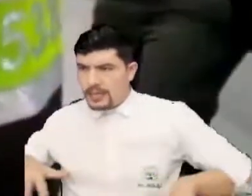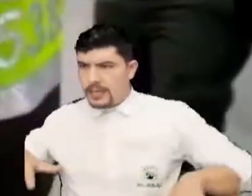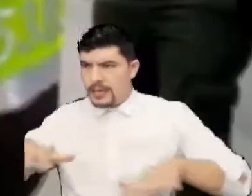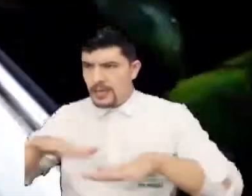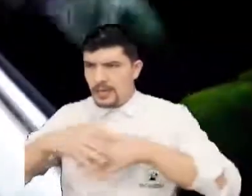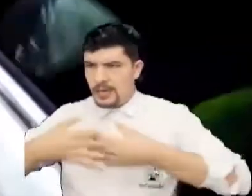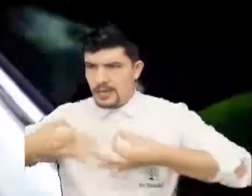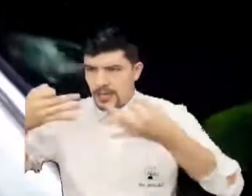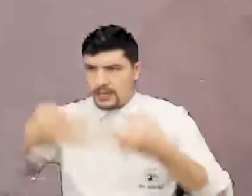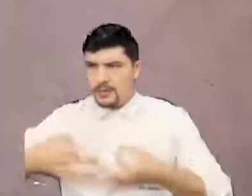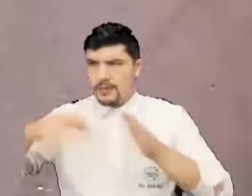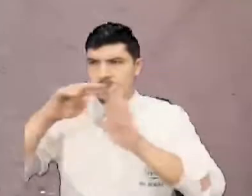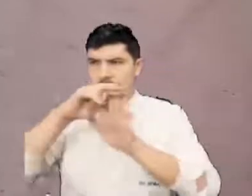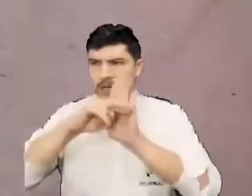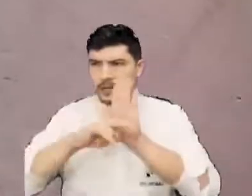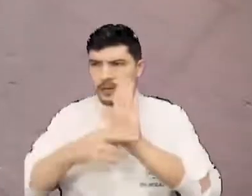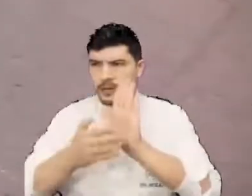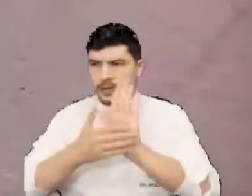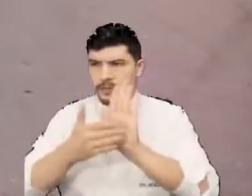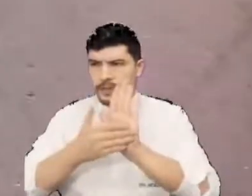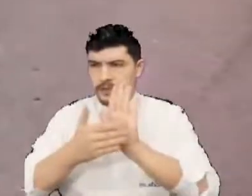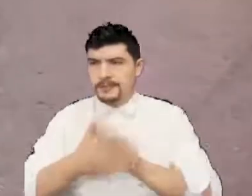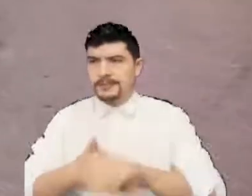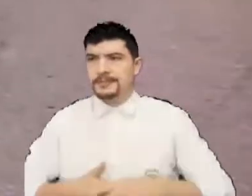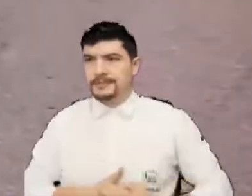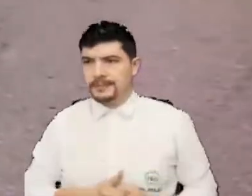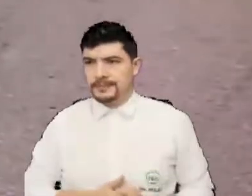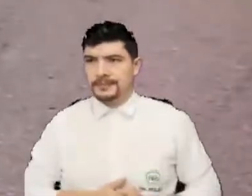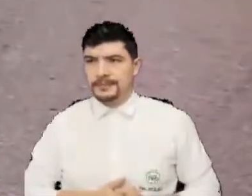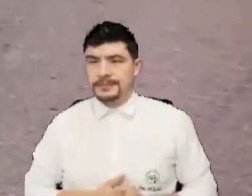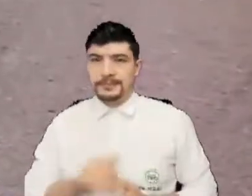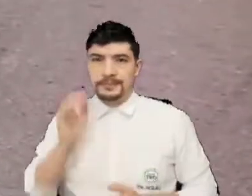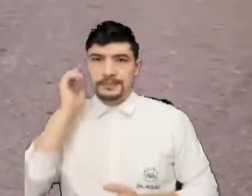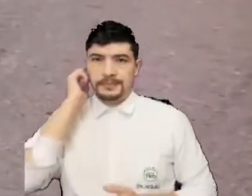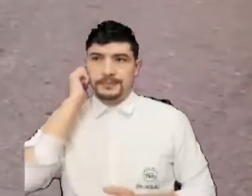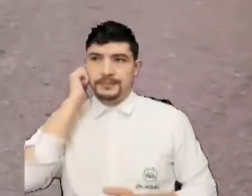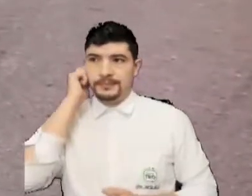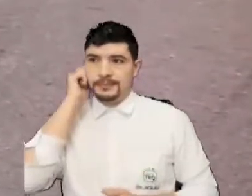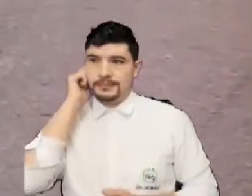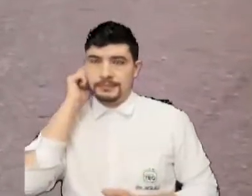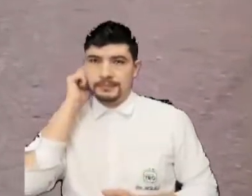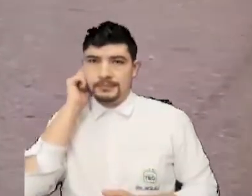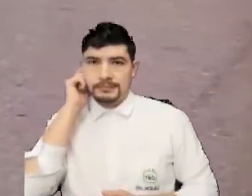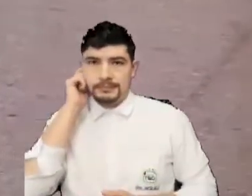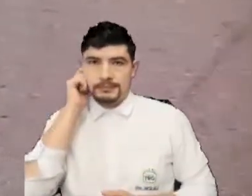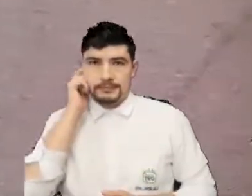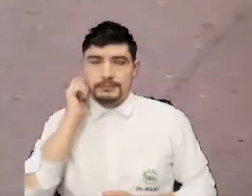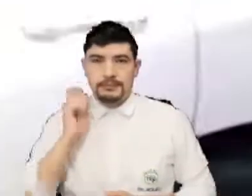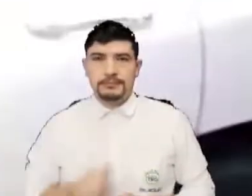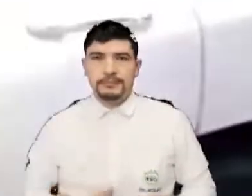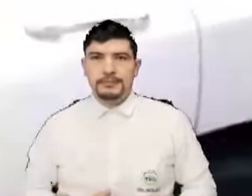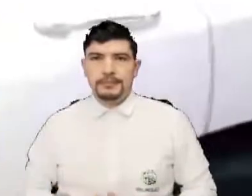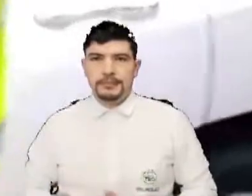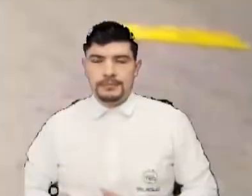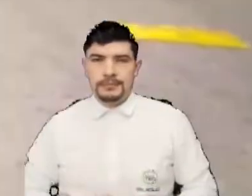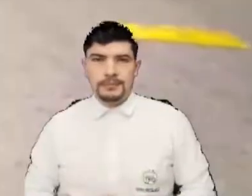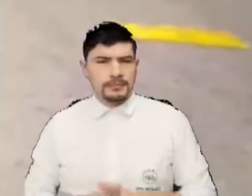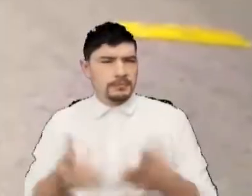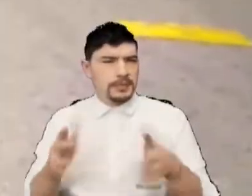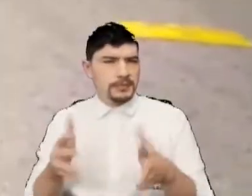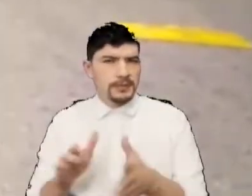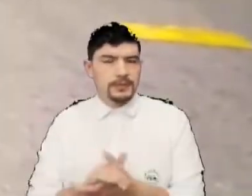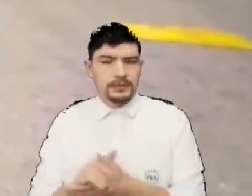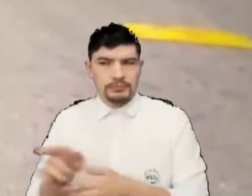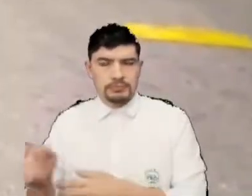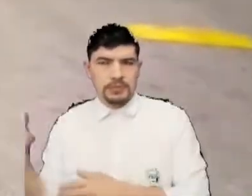Mire, el coronel de la Policía Metropolitana de Cúcuta ha indicado que son cerca de 80 comparendos los cuales se han impartido durante este